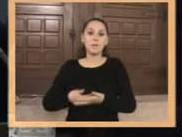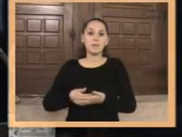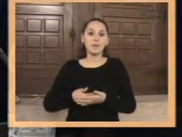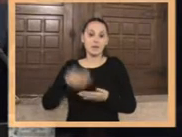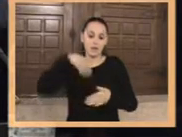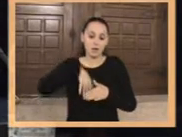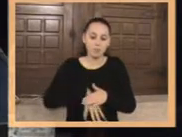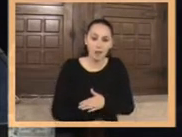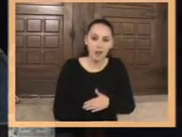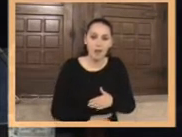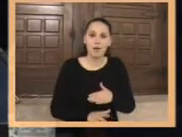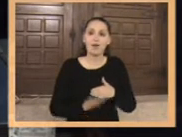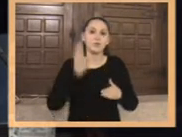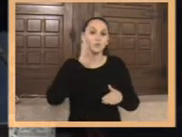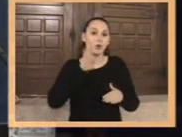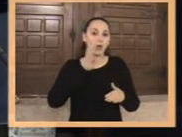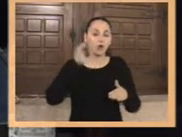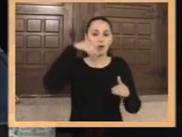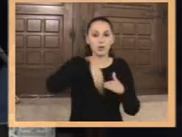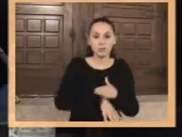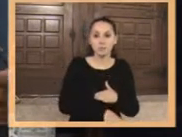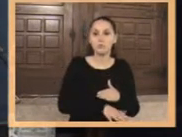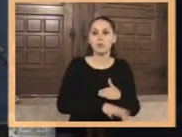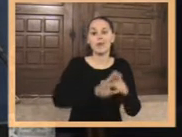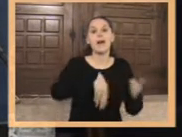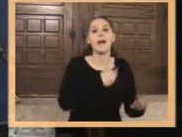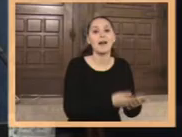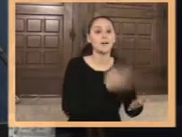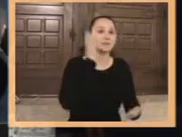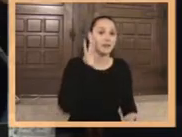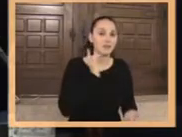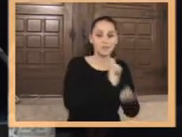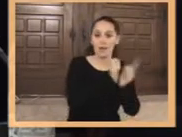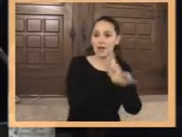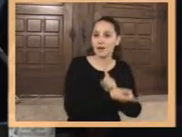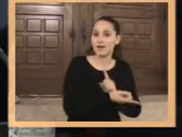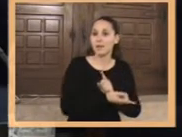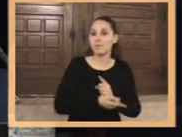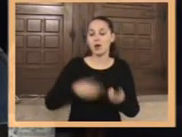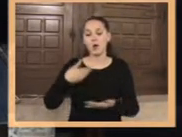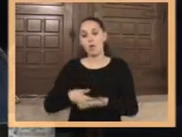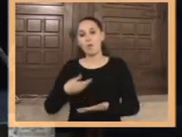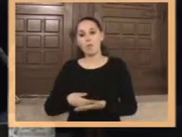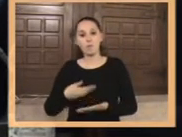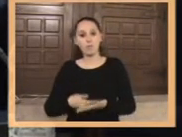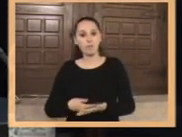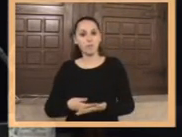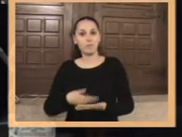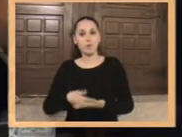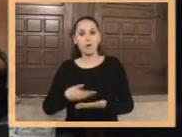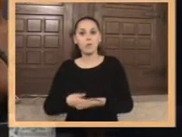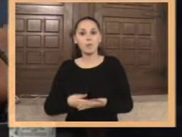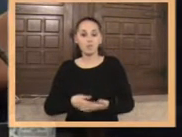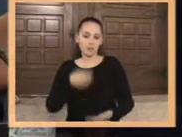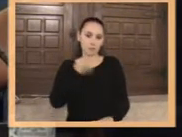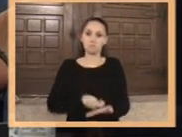dinero de todos los placentinos las aguas depuradas de 11 municipios del Valle del Jerte? Oye, que yo les tengo mucho respeto y les agradezco siempre que voy todo lo que hacen por